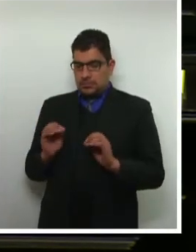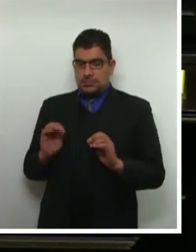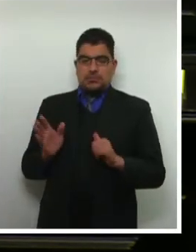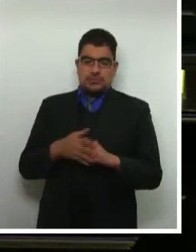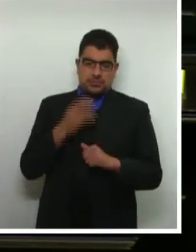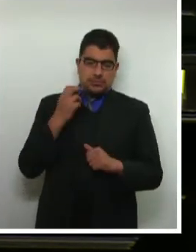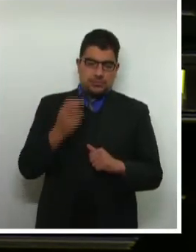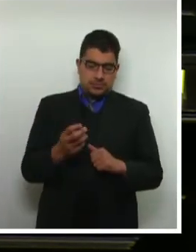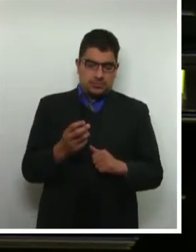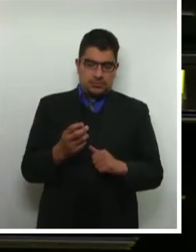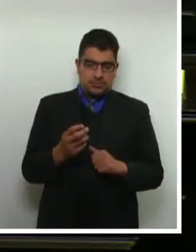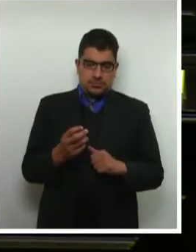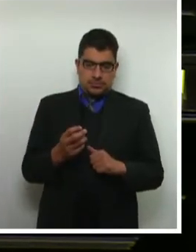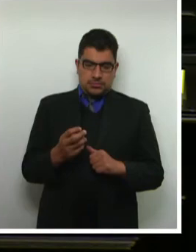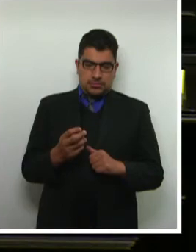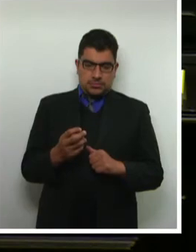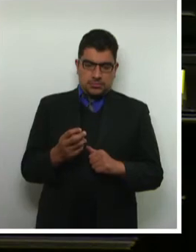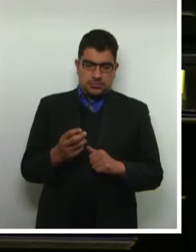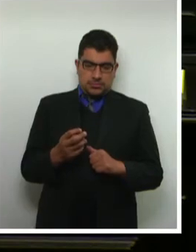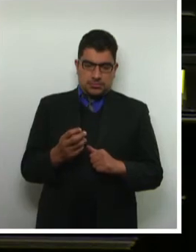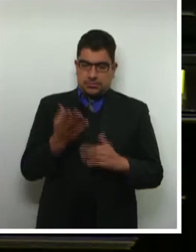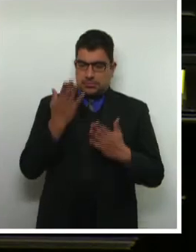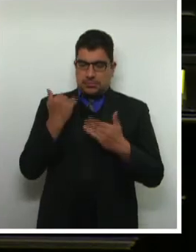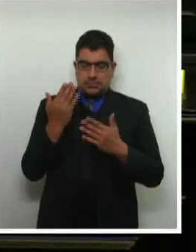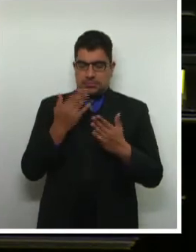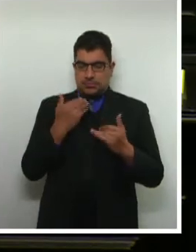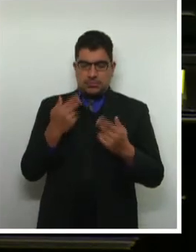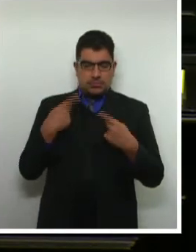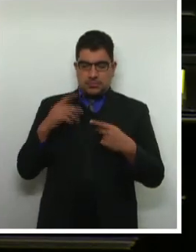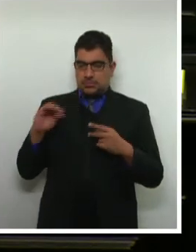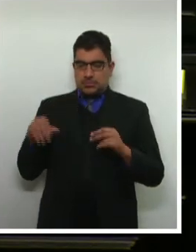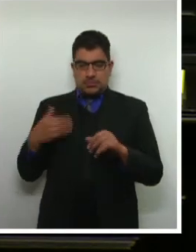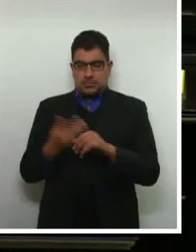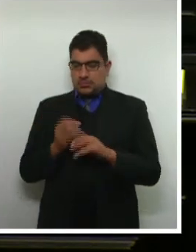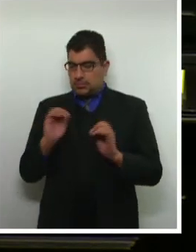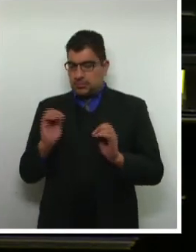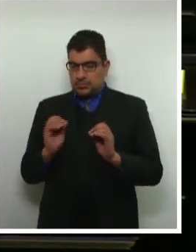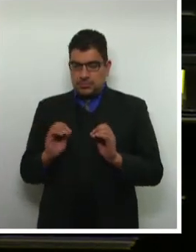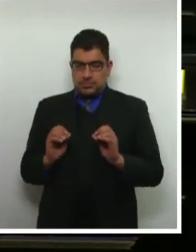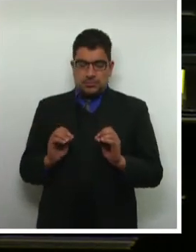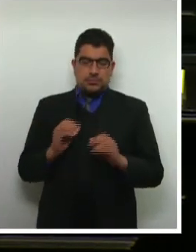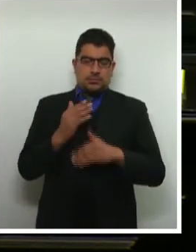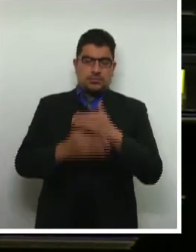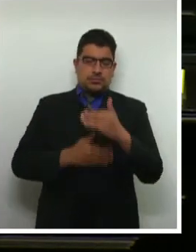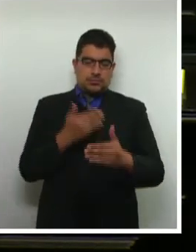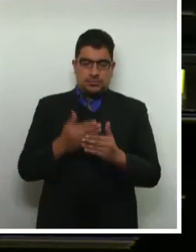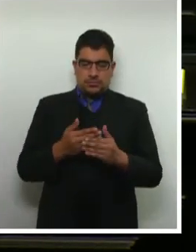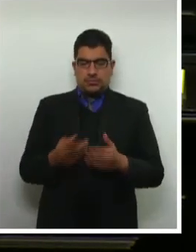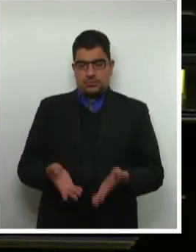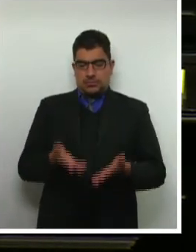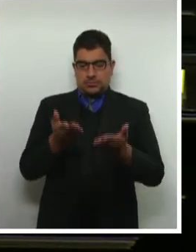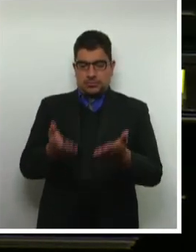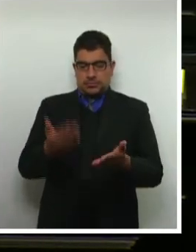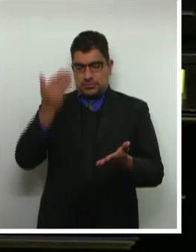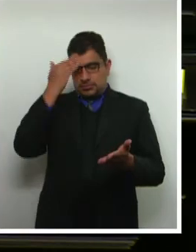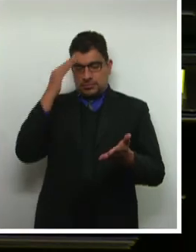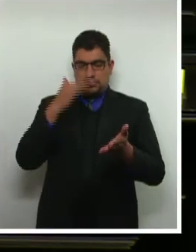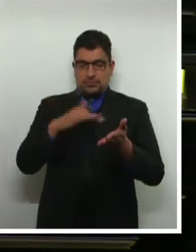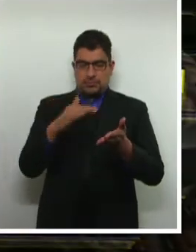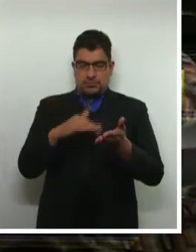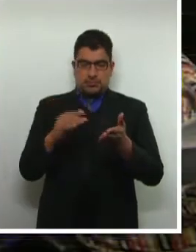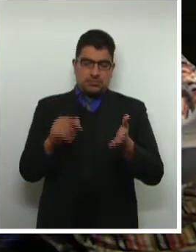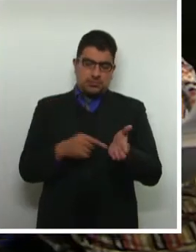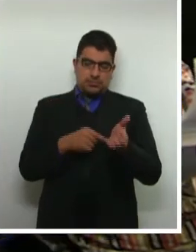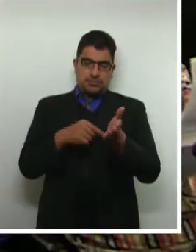motivo por lo cual, al no haber oradores en contra, procederé a dar a conocer